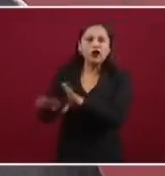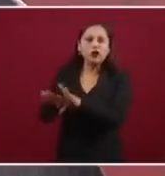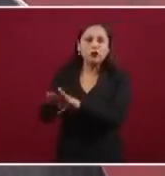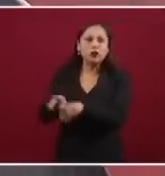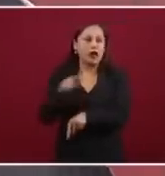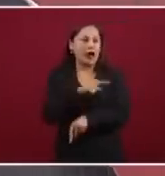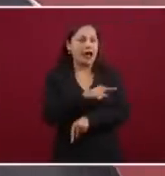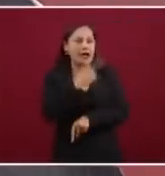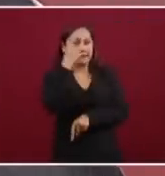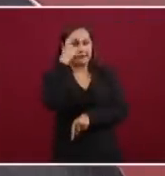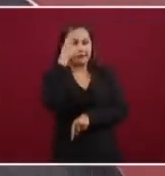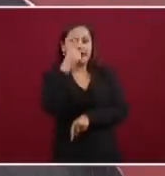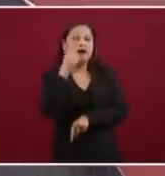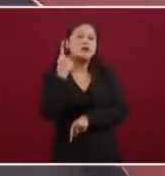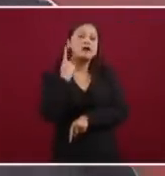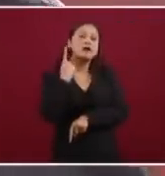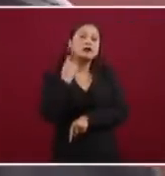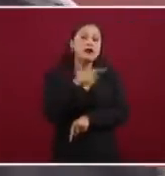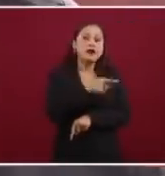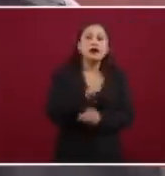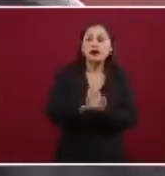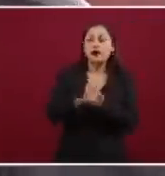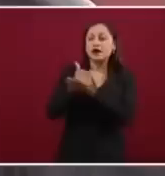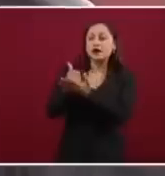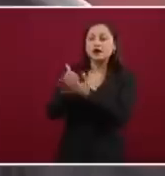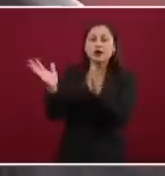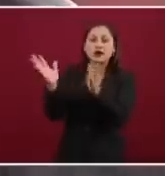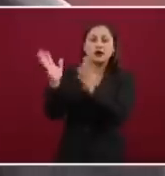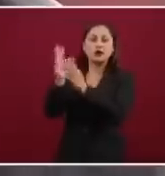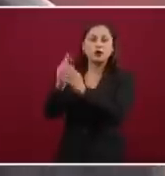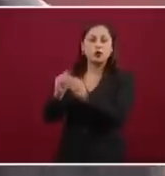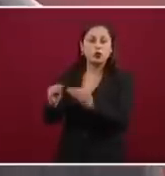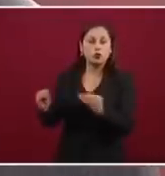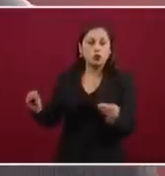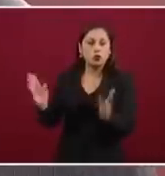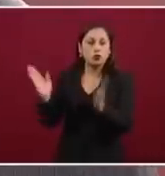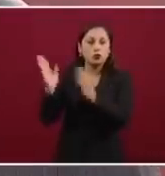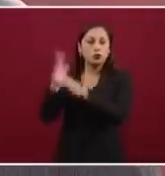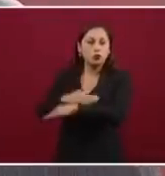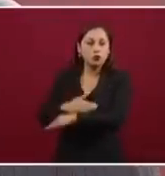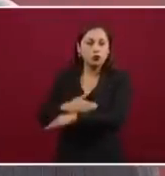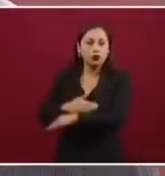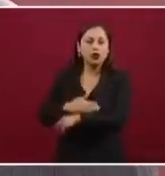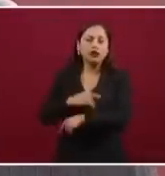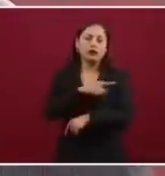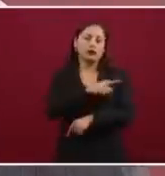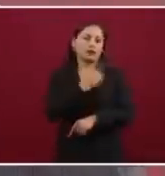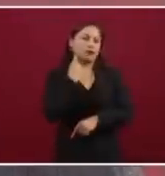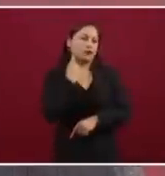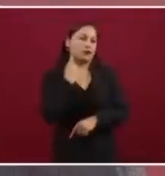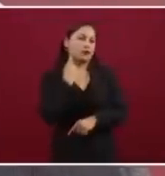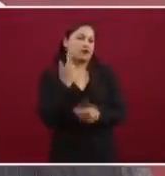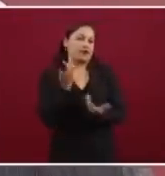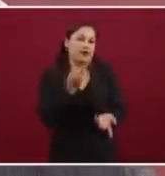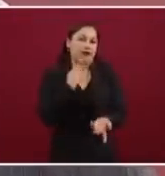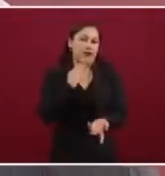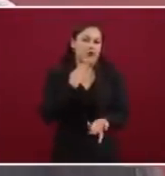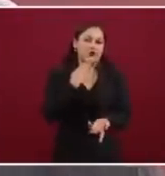Para eso se inventó. Si no fuese así, pues cualquiera